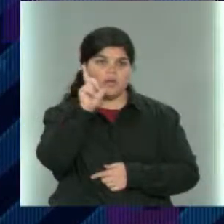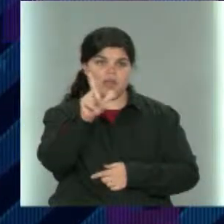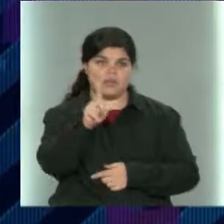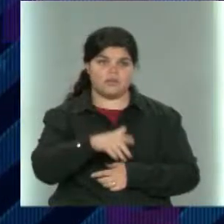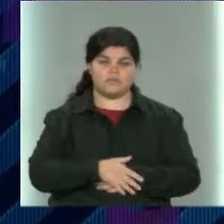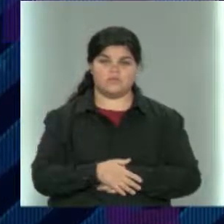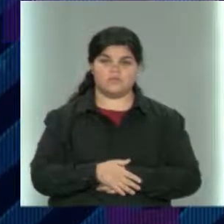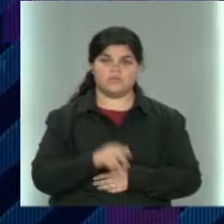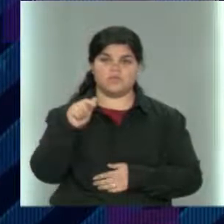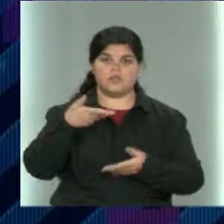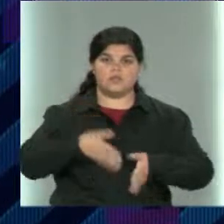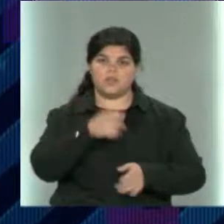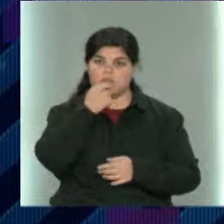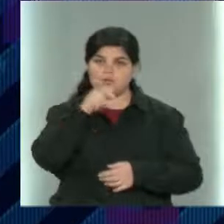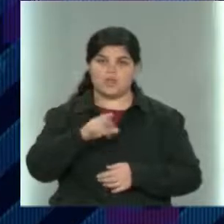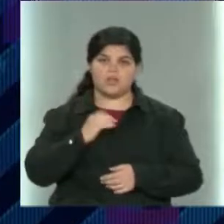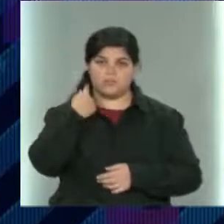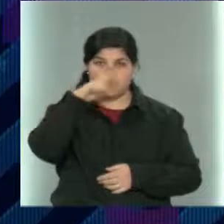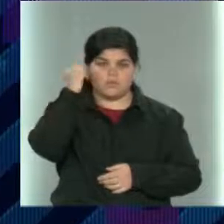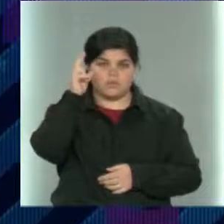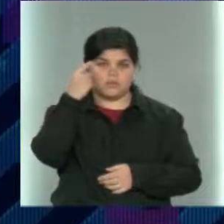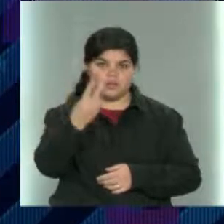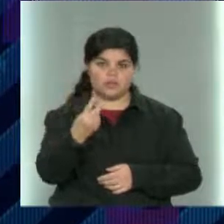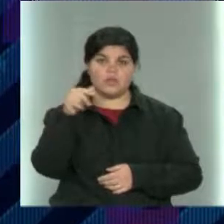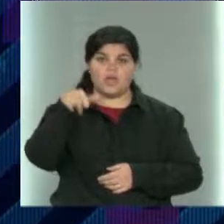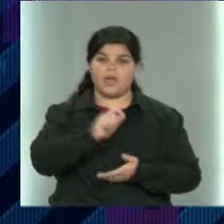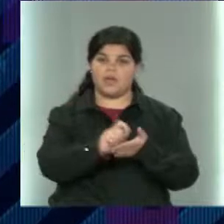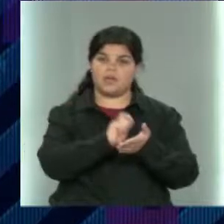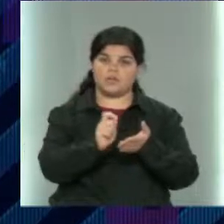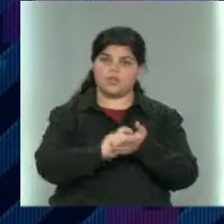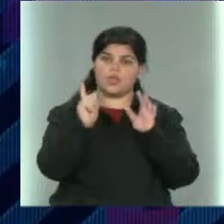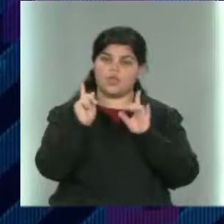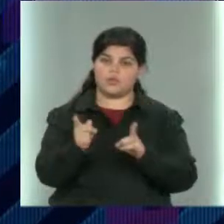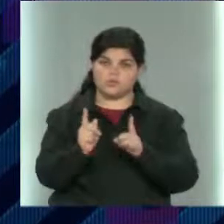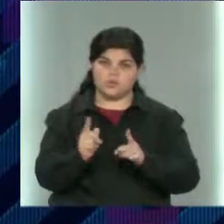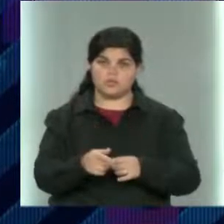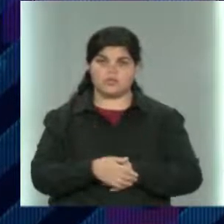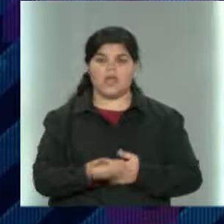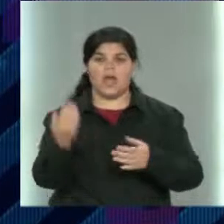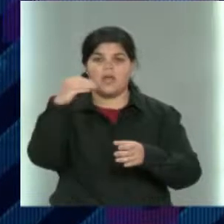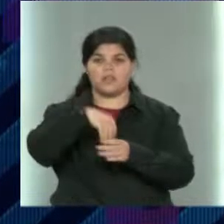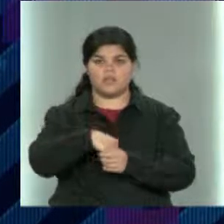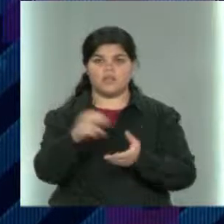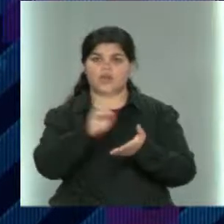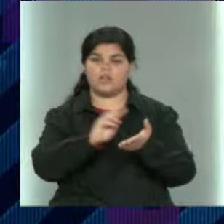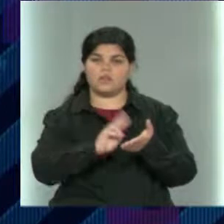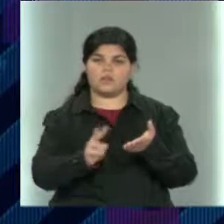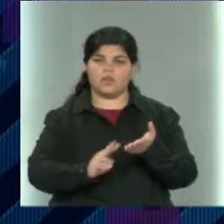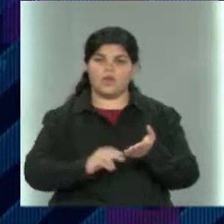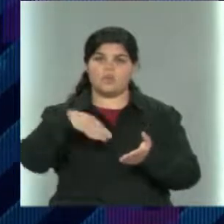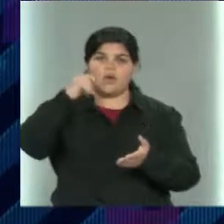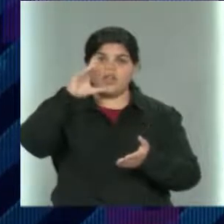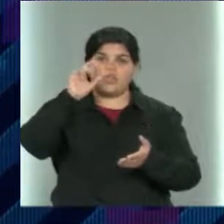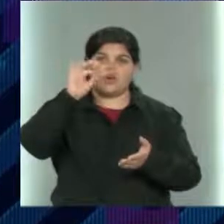que nació en Mendoza en 1982, es escritor y docente, integra el colectivo literario La Moledora de Carne y